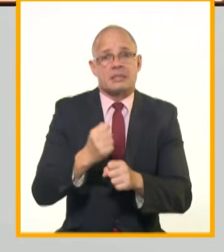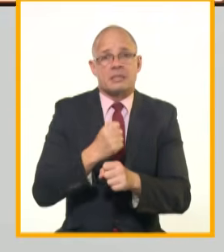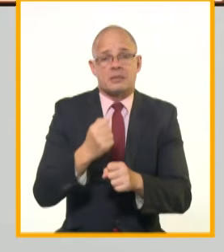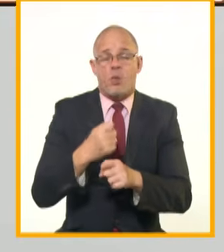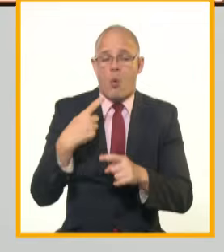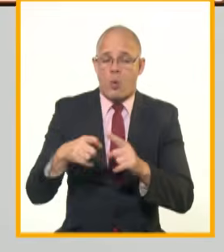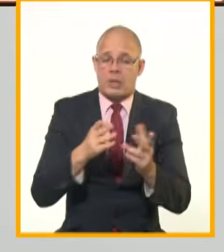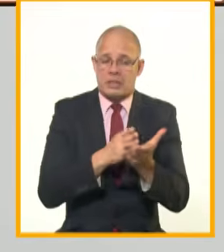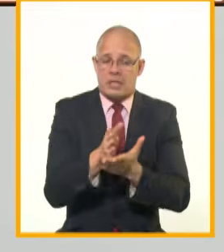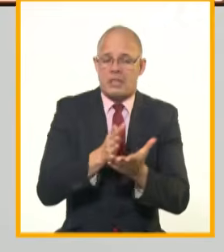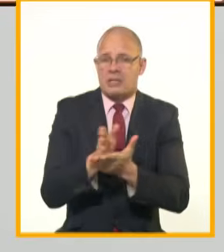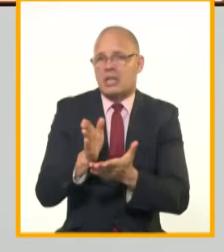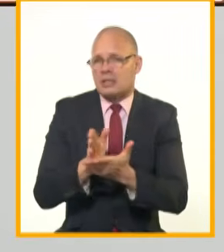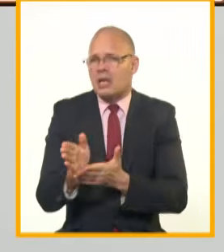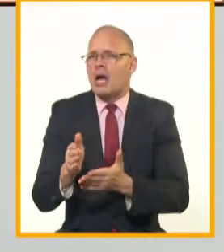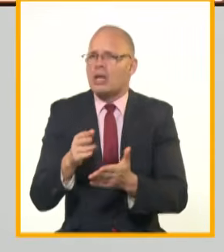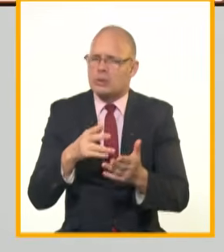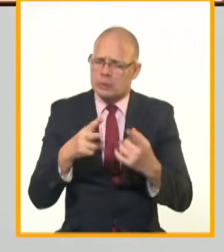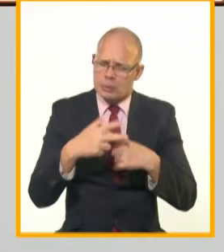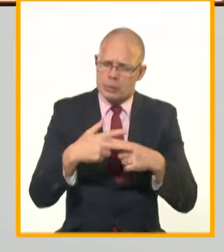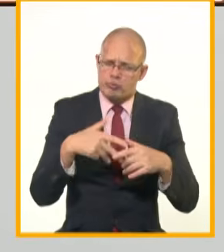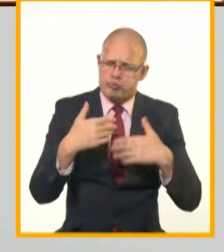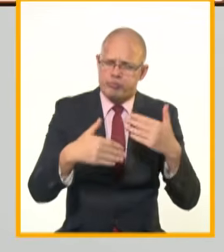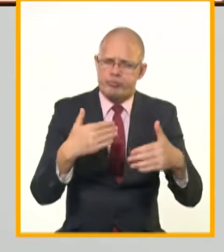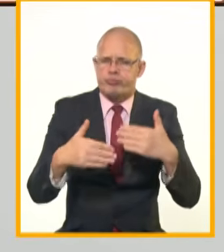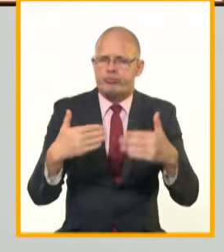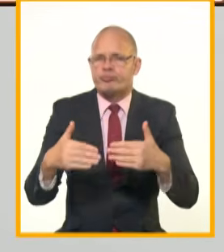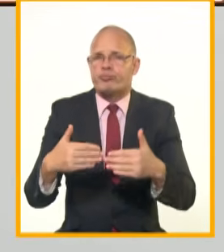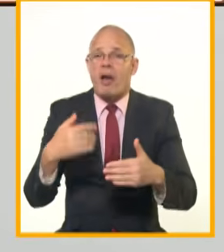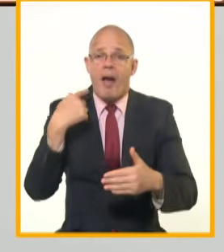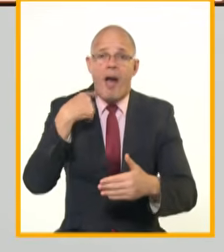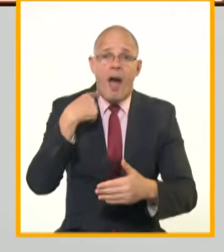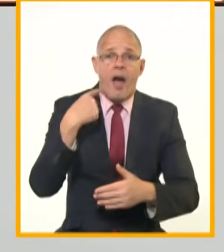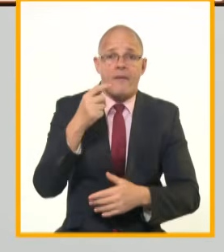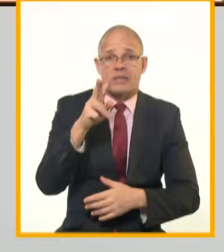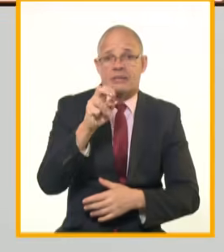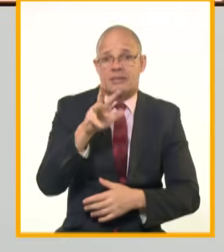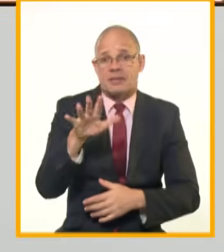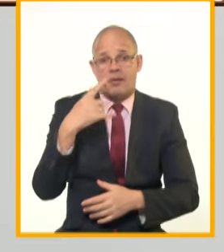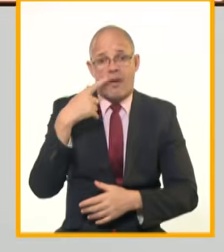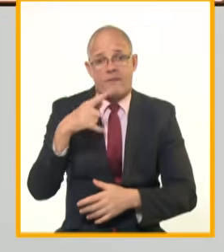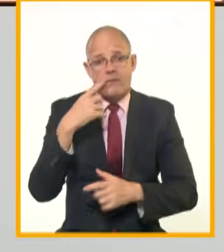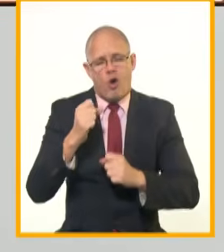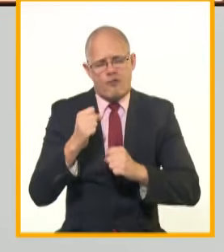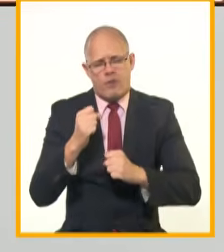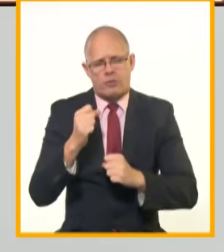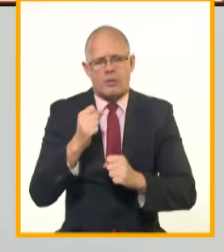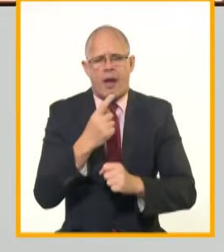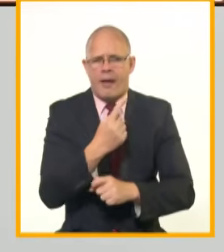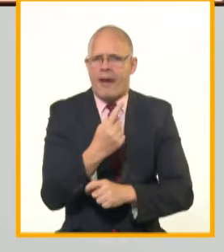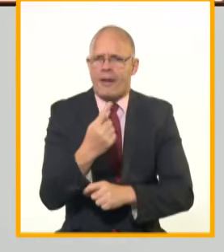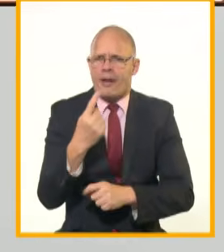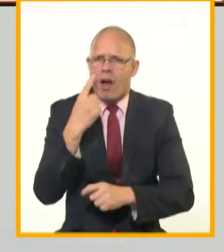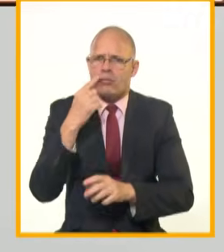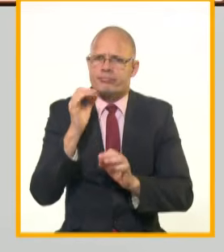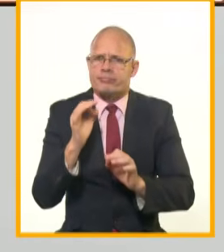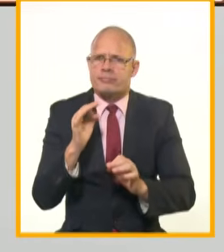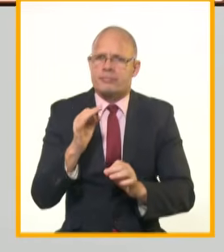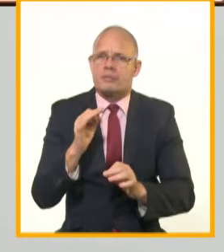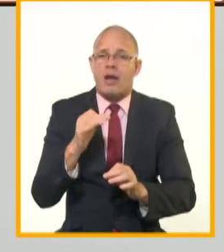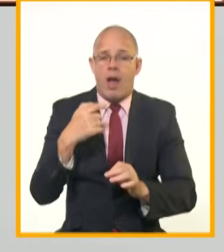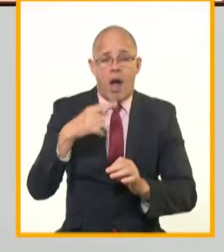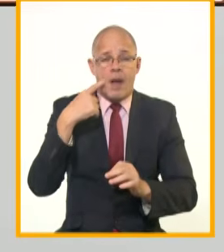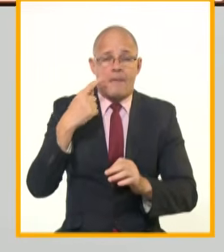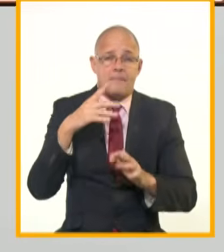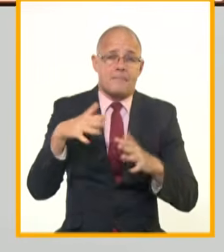carreras, y lo que se ha logrado, creo que en 2025 hubo una consolidación en ambos casos y debe ser